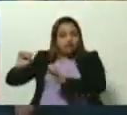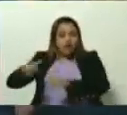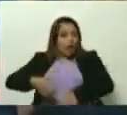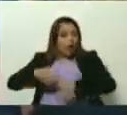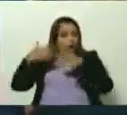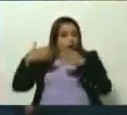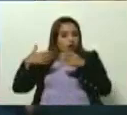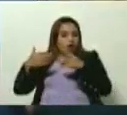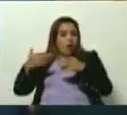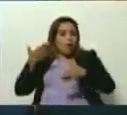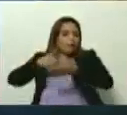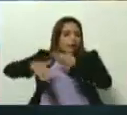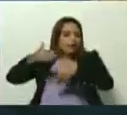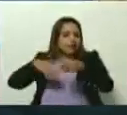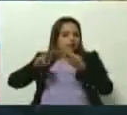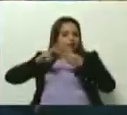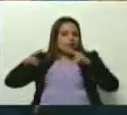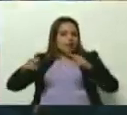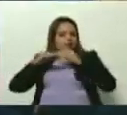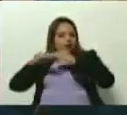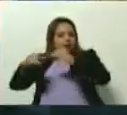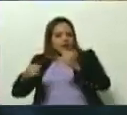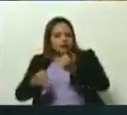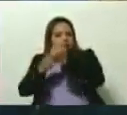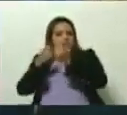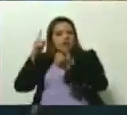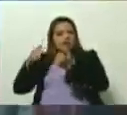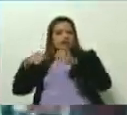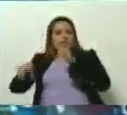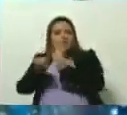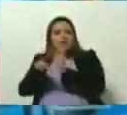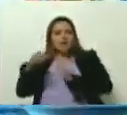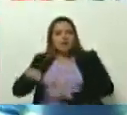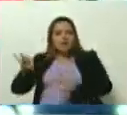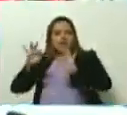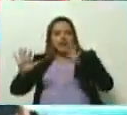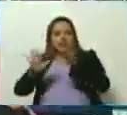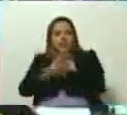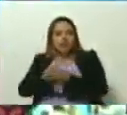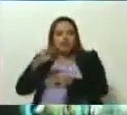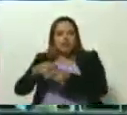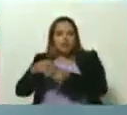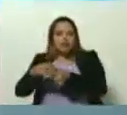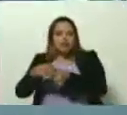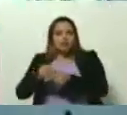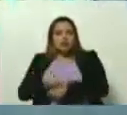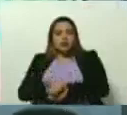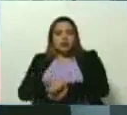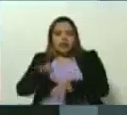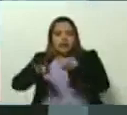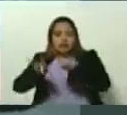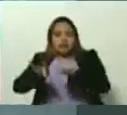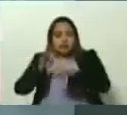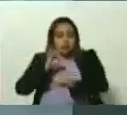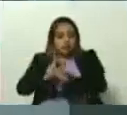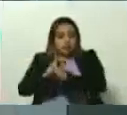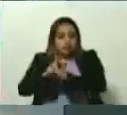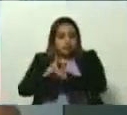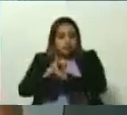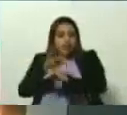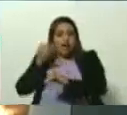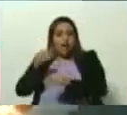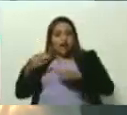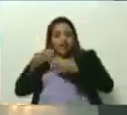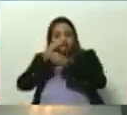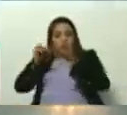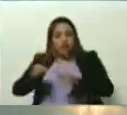convivencia pacífica y solidaria. Tenemos la ley especial contra los delitos informáticos. Es decir, darle la herramienta a nuestro pueblo